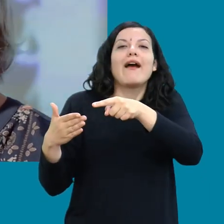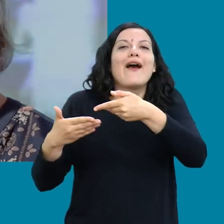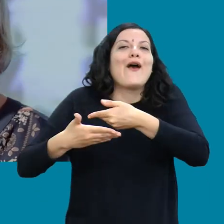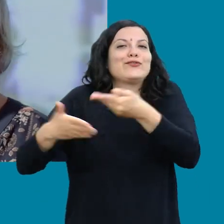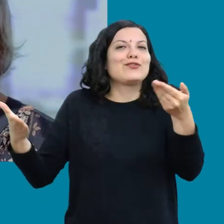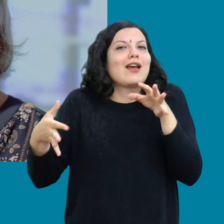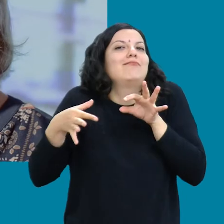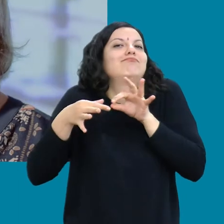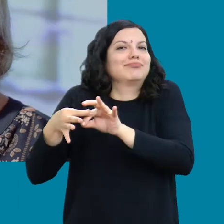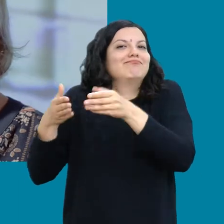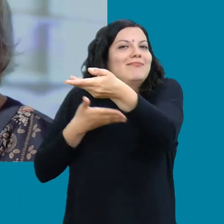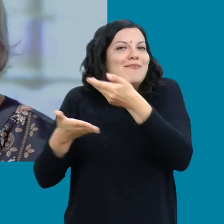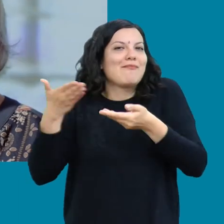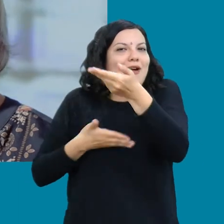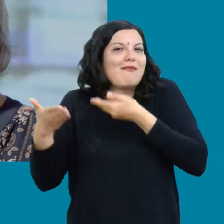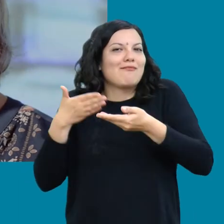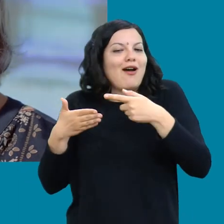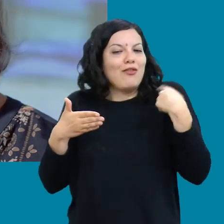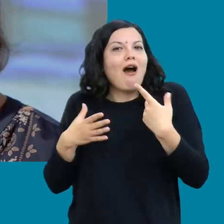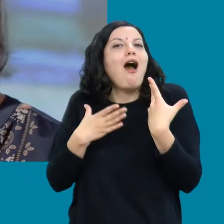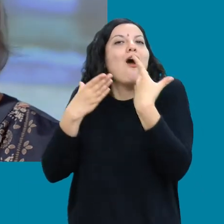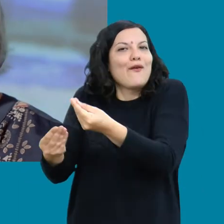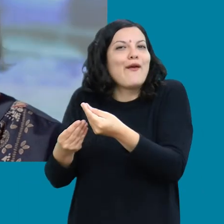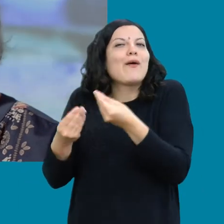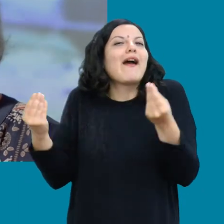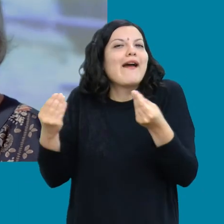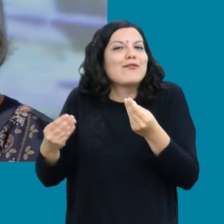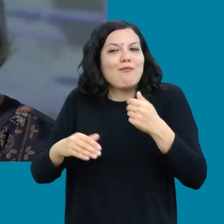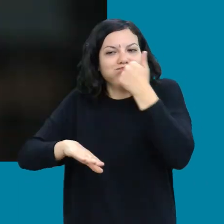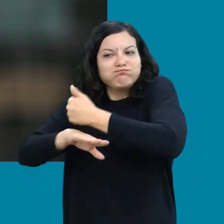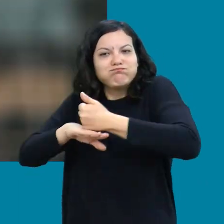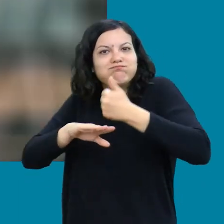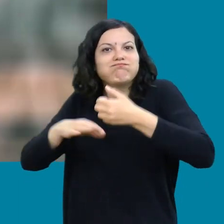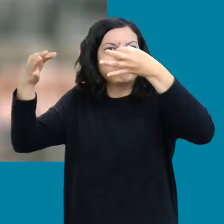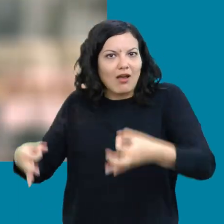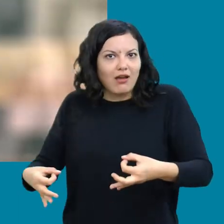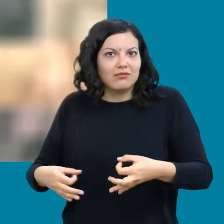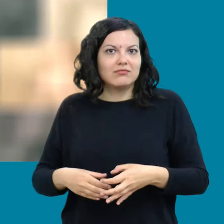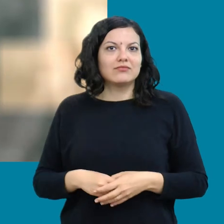espejo social donde contribuyamos a que sea más vivible nuestra sociedad.